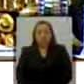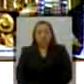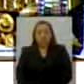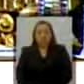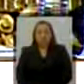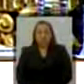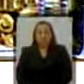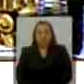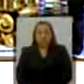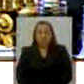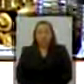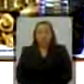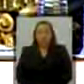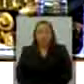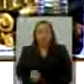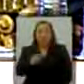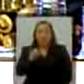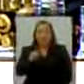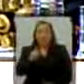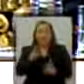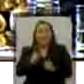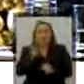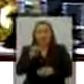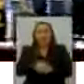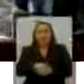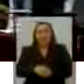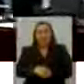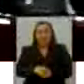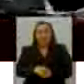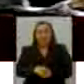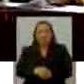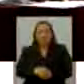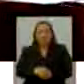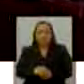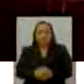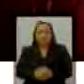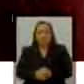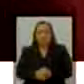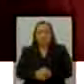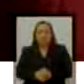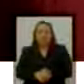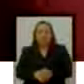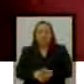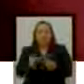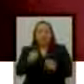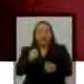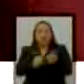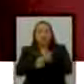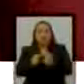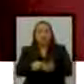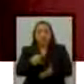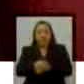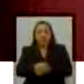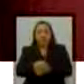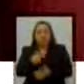Sí, hago la tingencia. La Asociación de Bancos se plegó a apoyar el no darle crédito